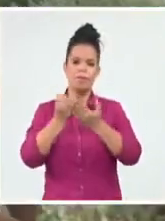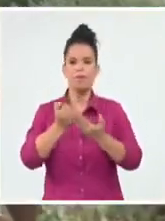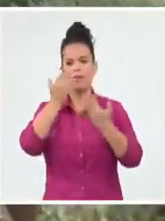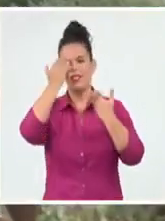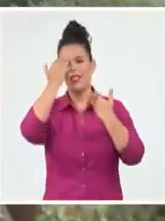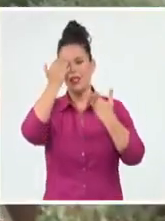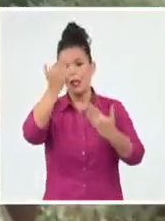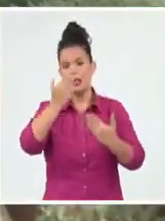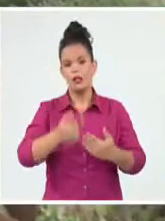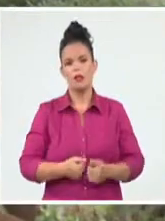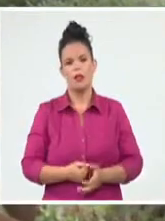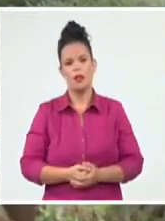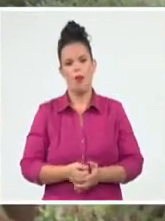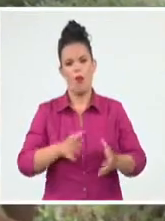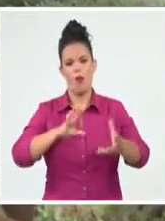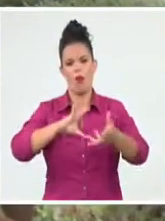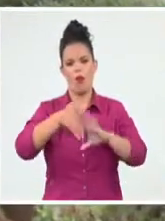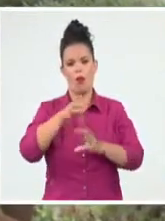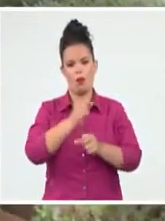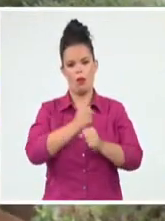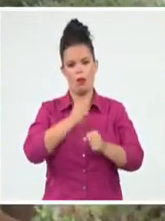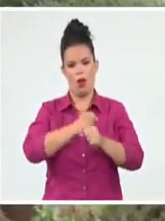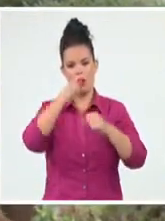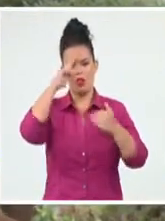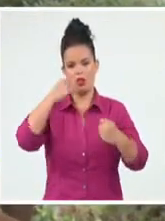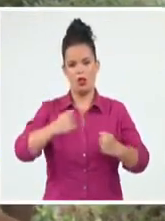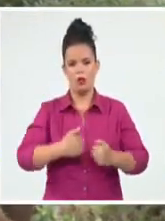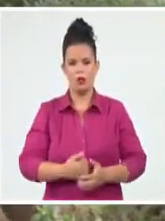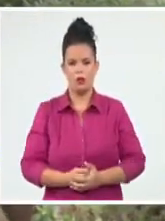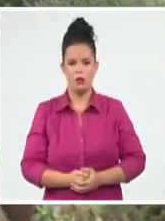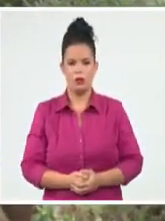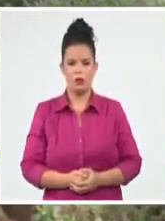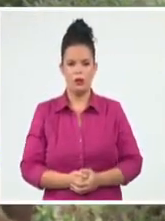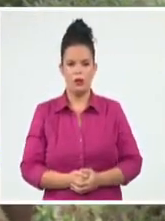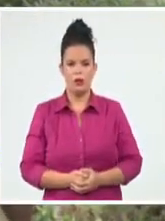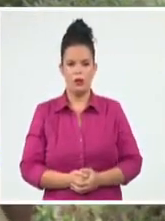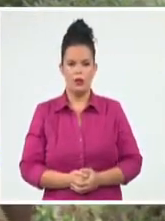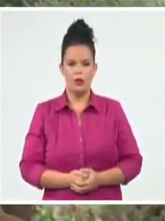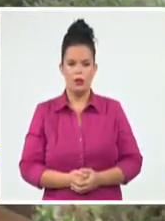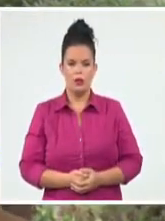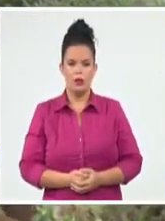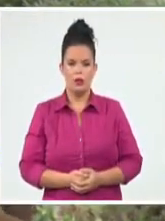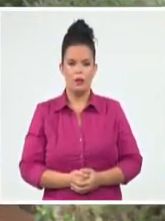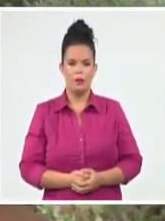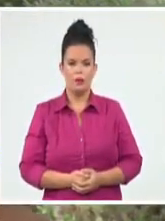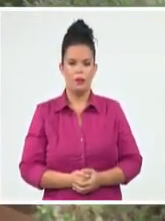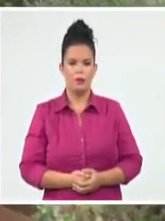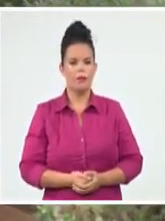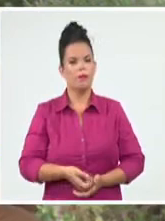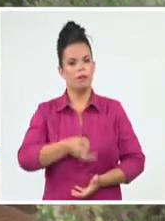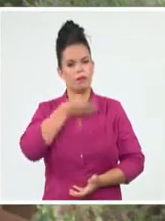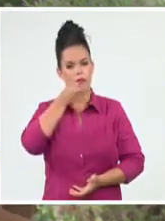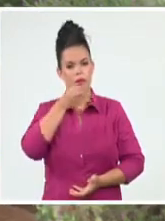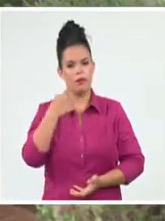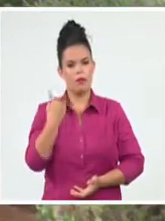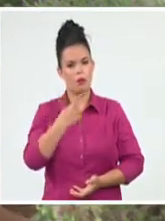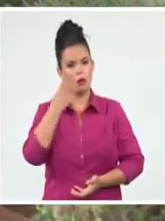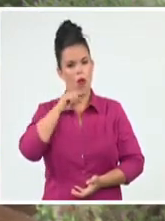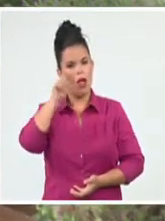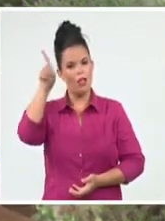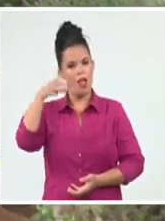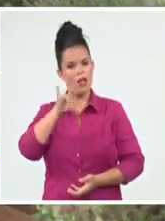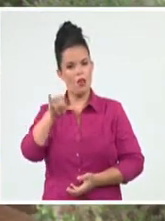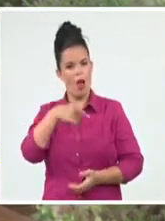salud. Cuando salimos para acá, después de habernos hecho nuestro trabajo y haber formado como otra familia, también sentimos ese pesar, a pesar de